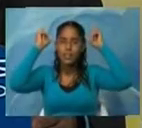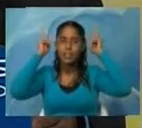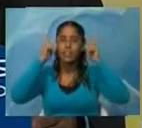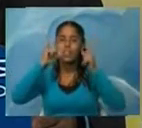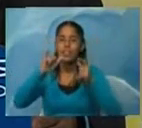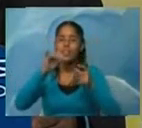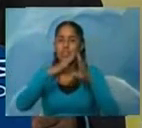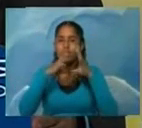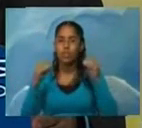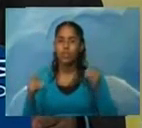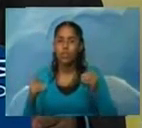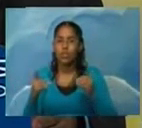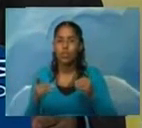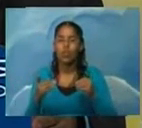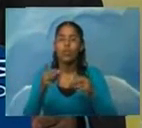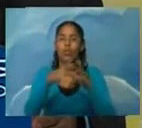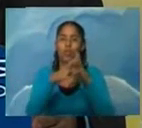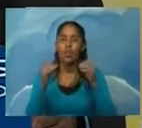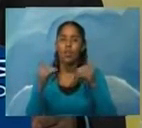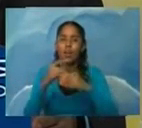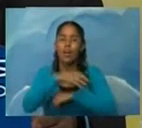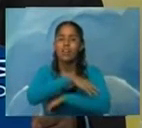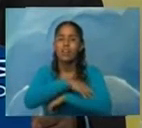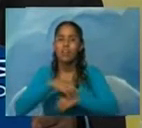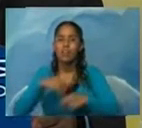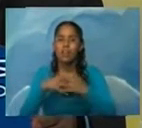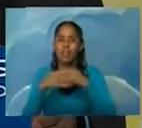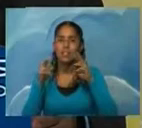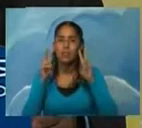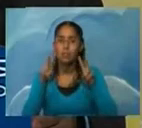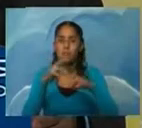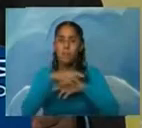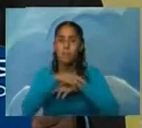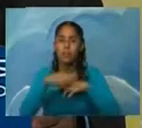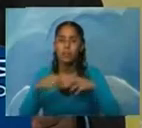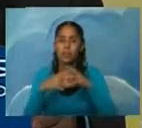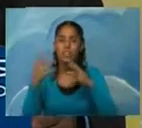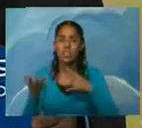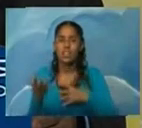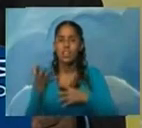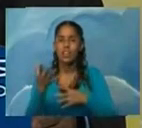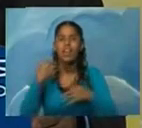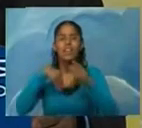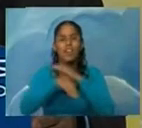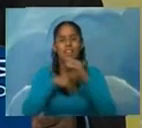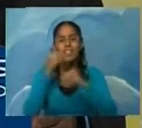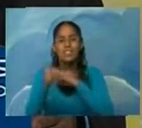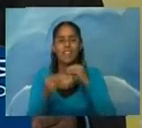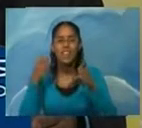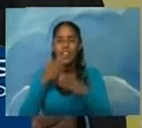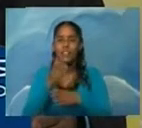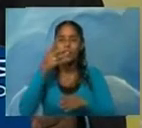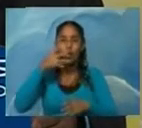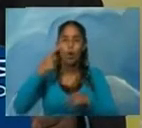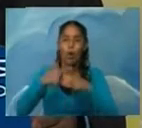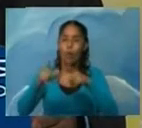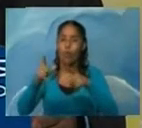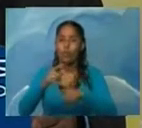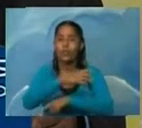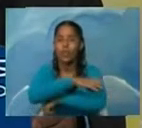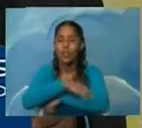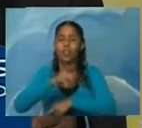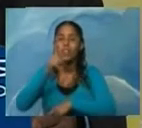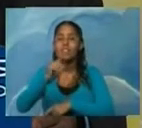Y todo animal de pezuñas que tiene hendidura de dos uñas y que rumiare entre los animales, ese